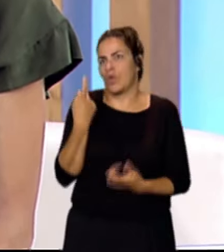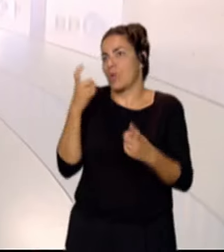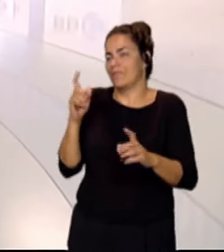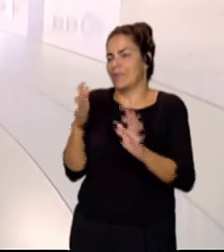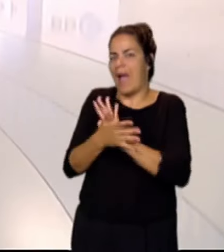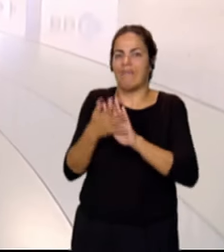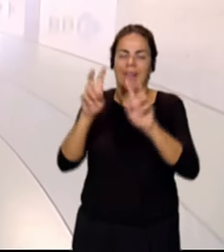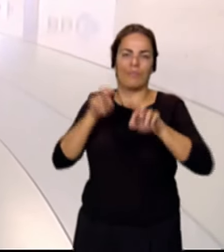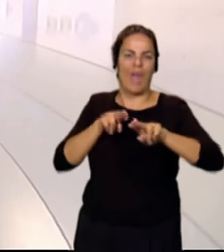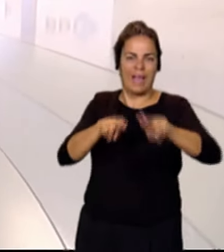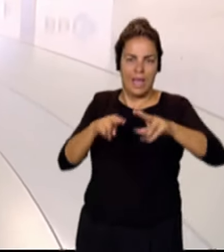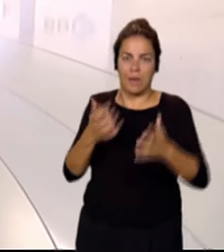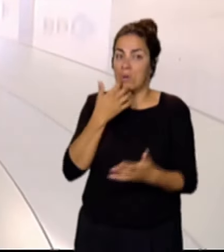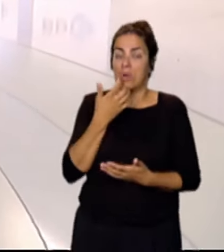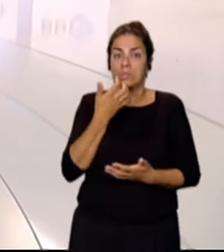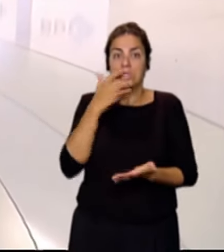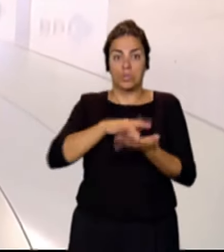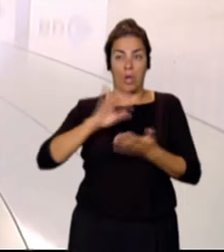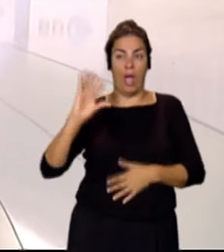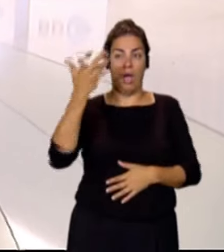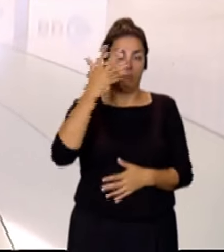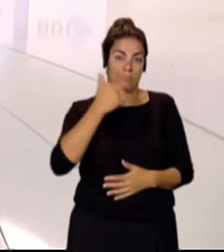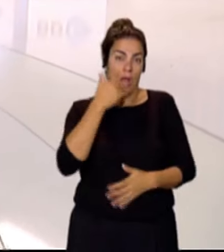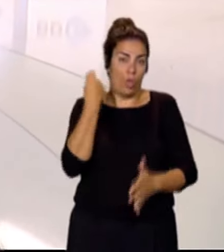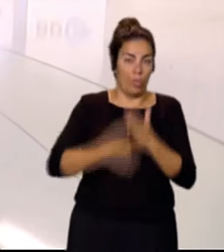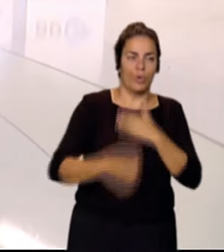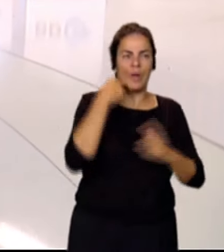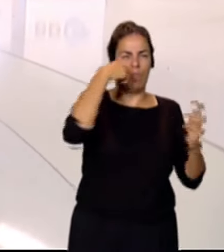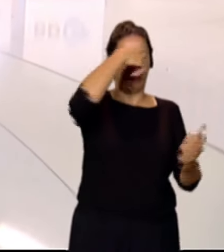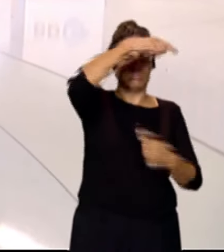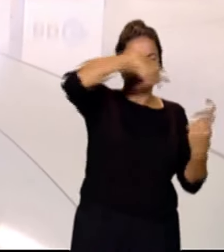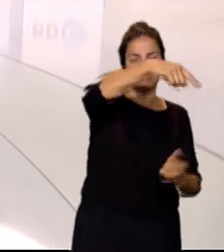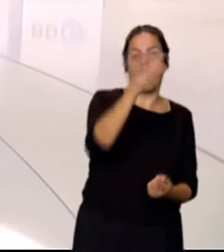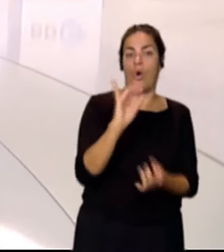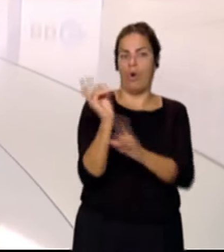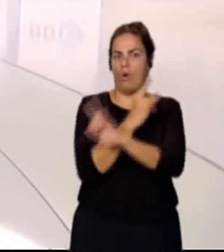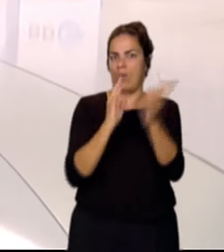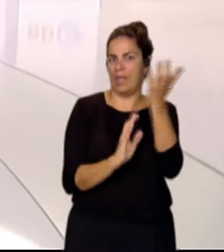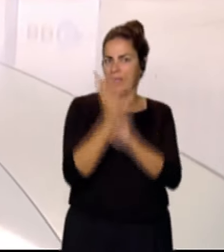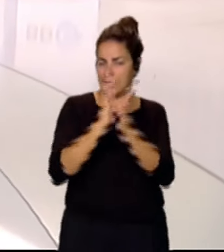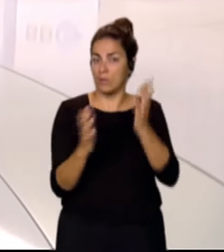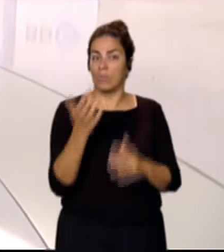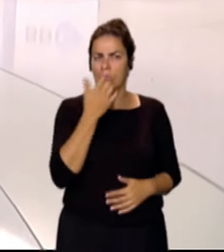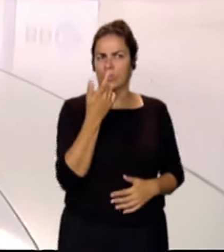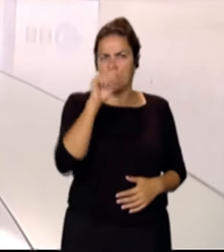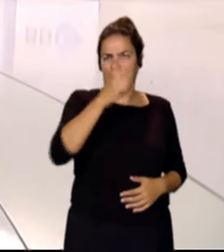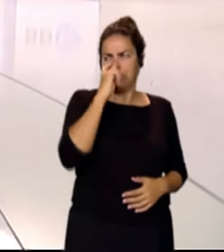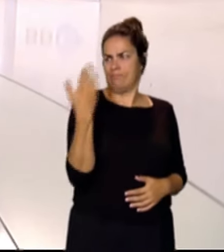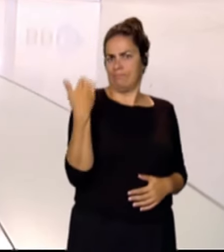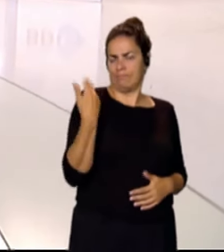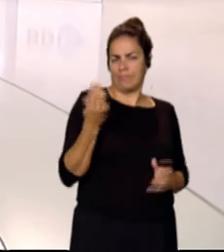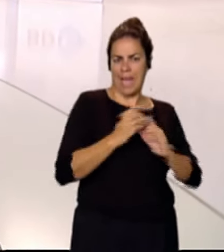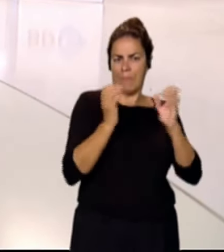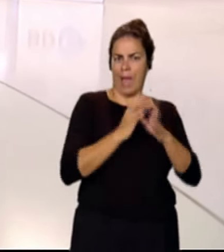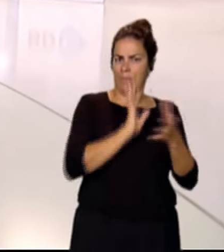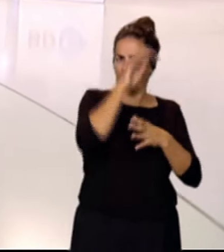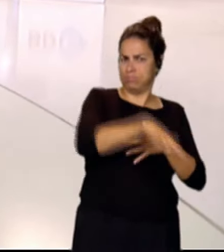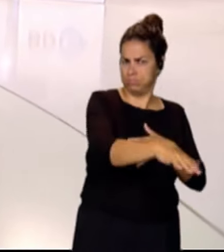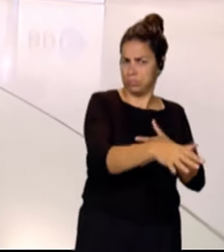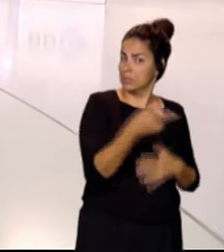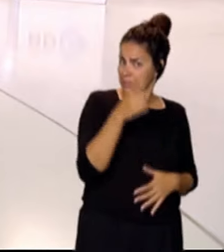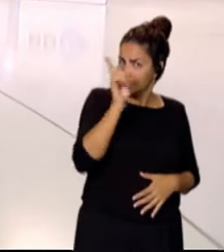situaciones catastróficas medioambientales como la de este huracán un incendio forestal incluso yo acordándome eh la reciente erupción de la isla de la palma